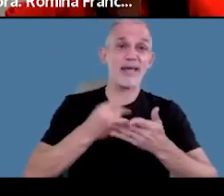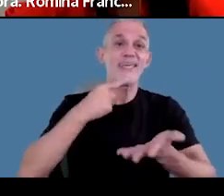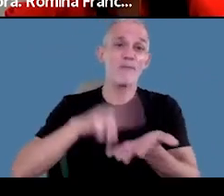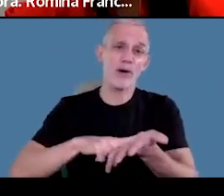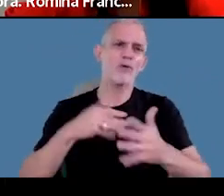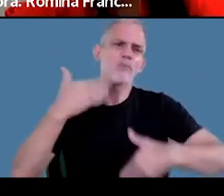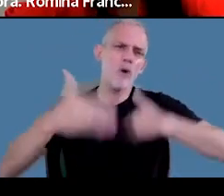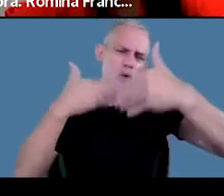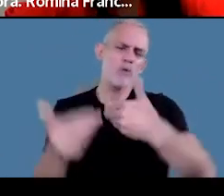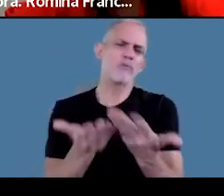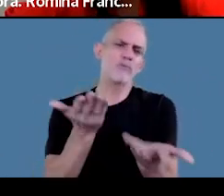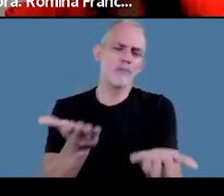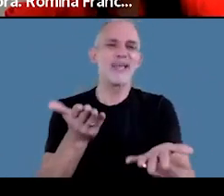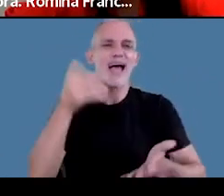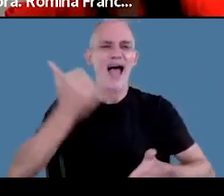impositiva, si bien